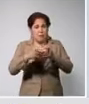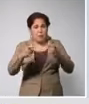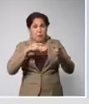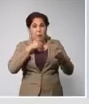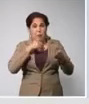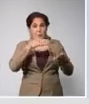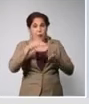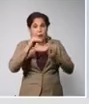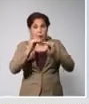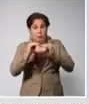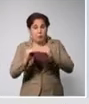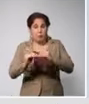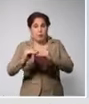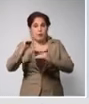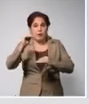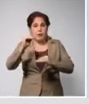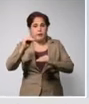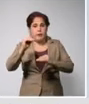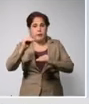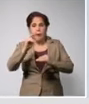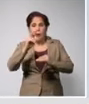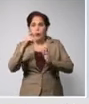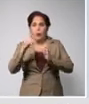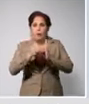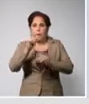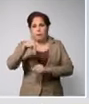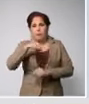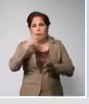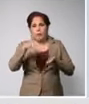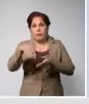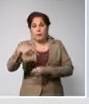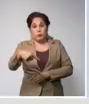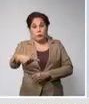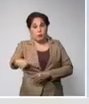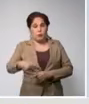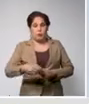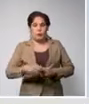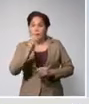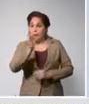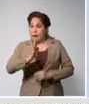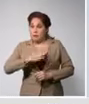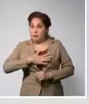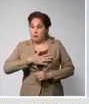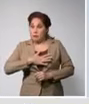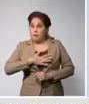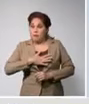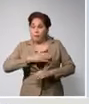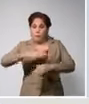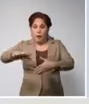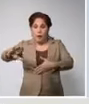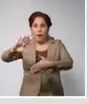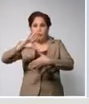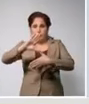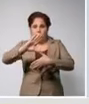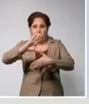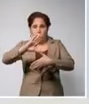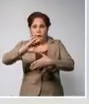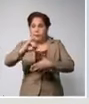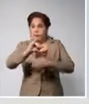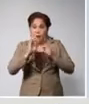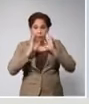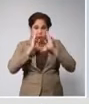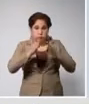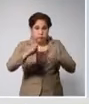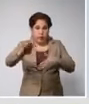por encima, como promedio, de 2.000 todos los días. La región de las Américas, epicentro de